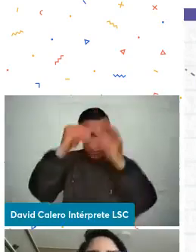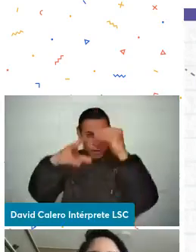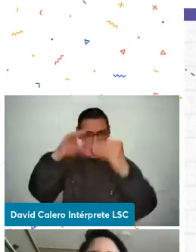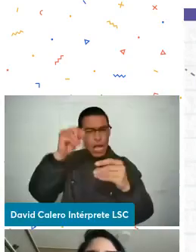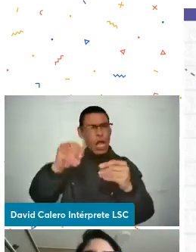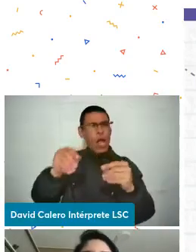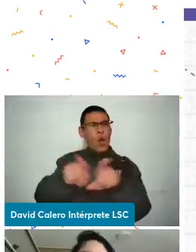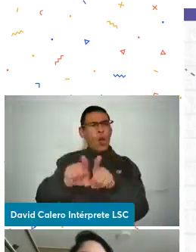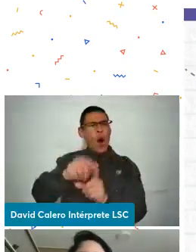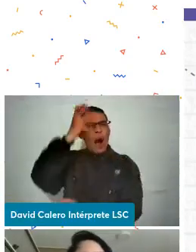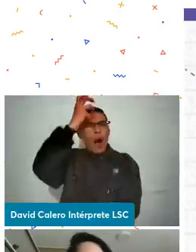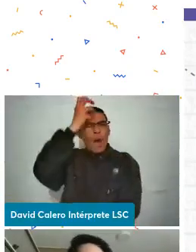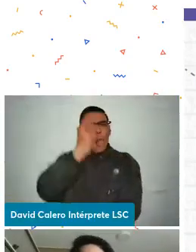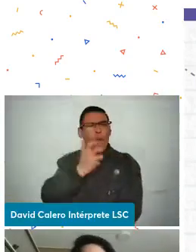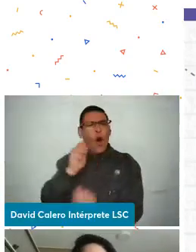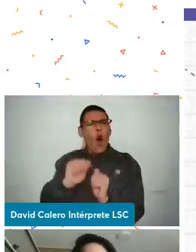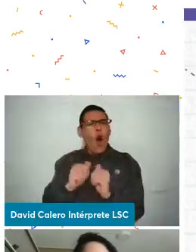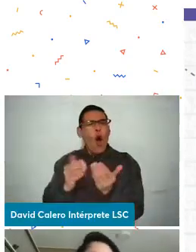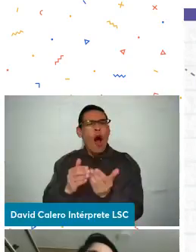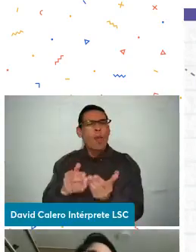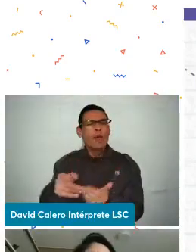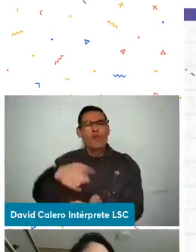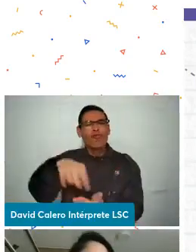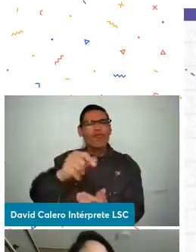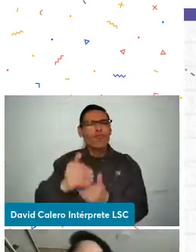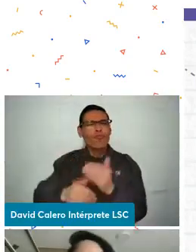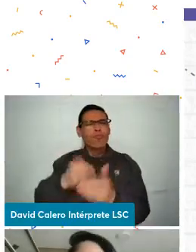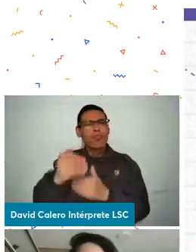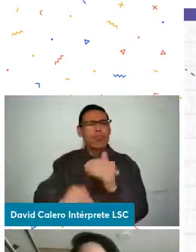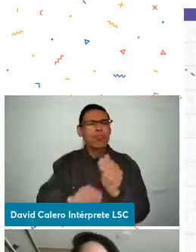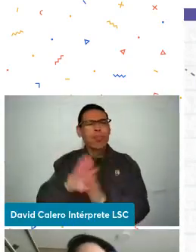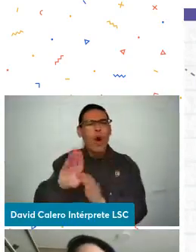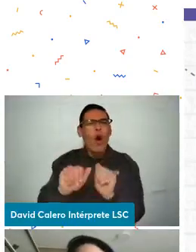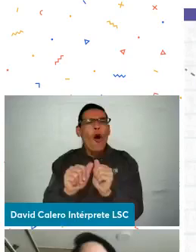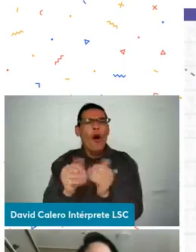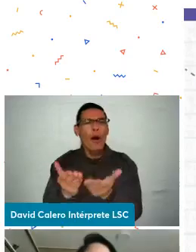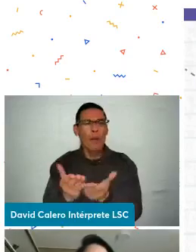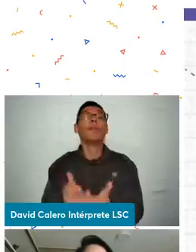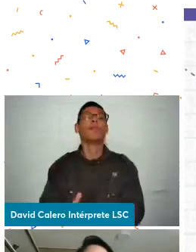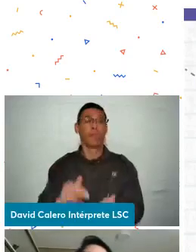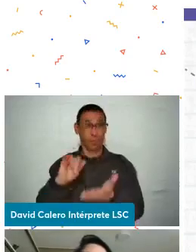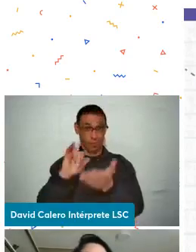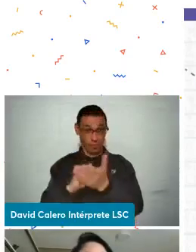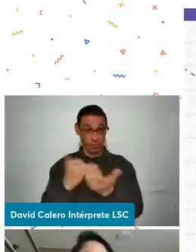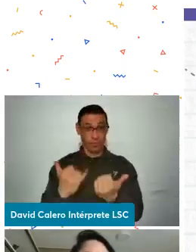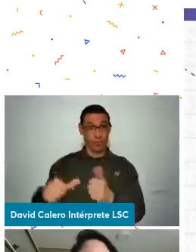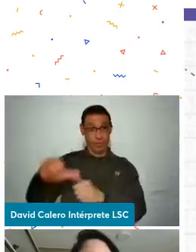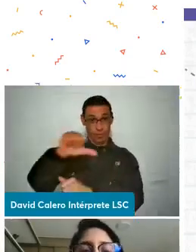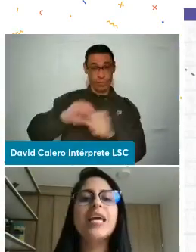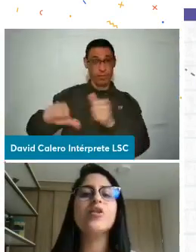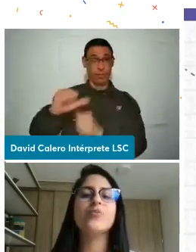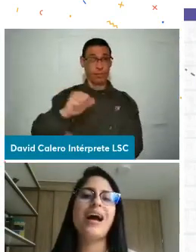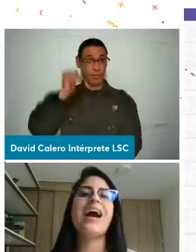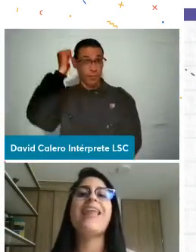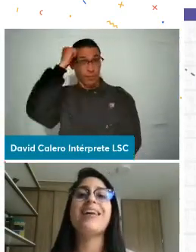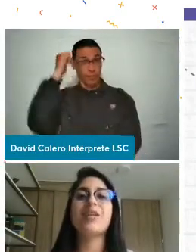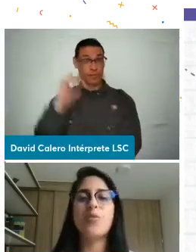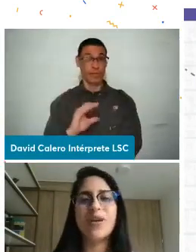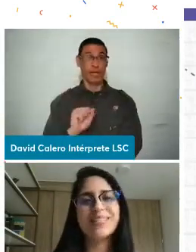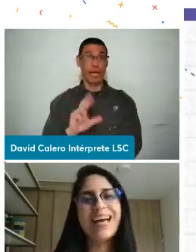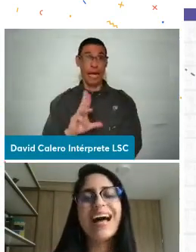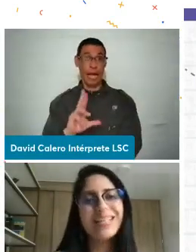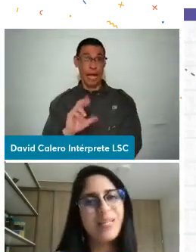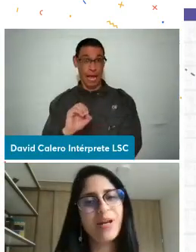el desarrollo de todos los estudiantes. Para eso voy a darle la palabra a la profesora Carolina Canro, quien nos va a